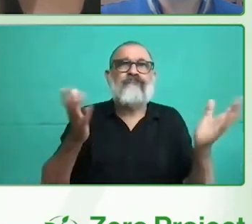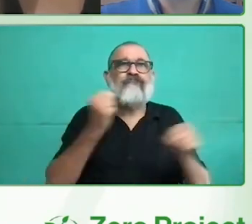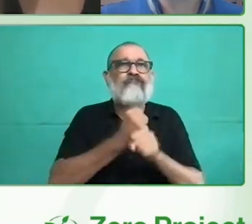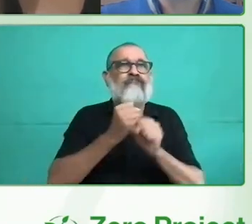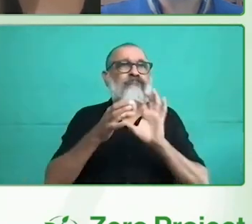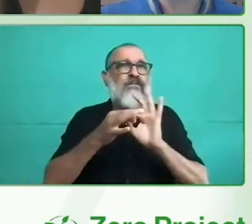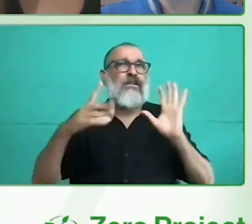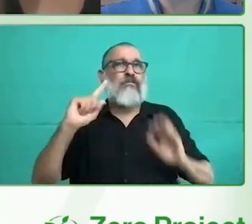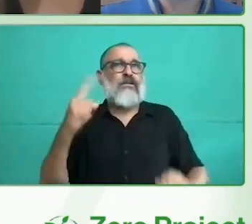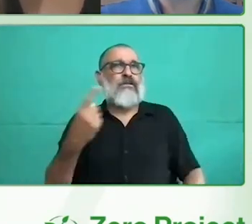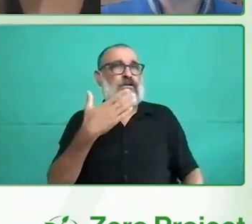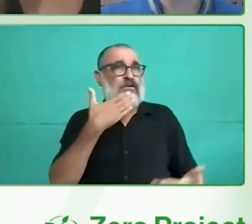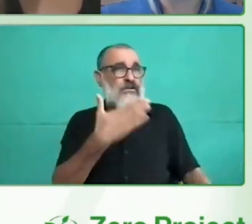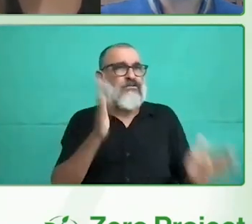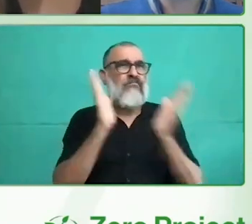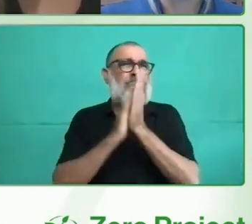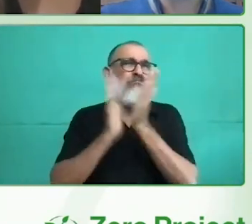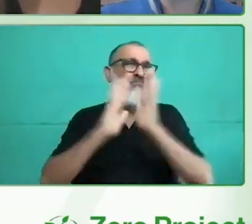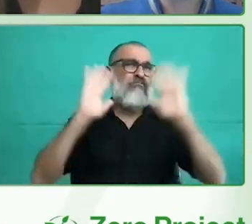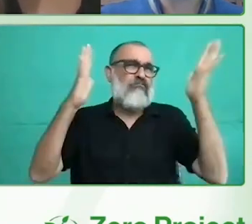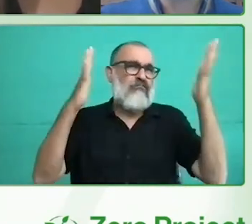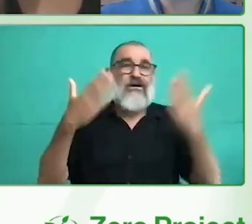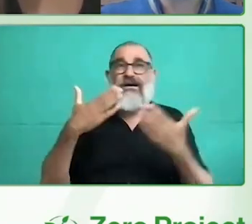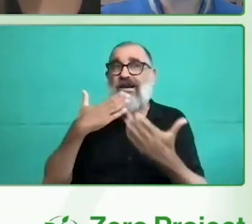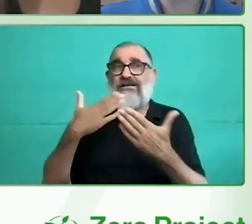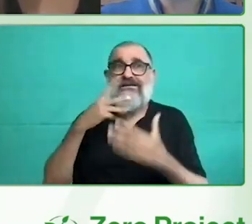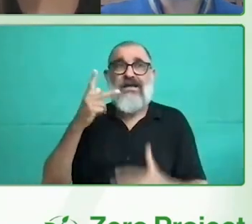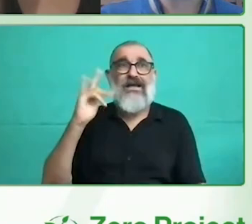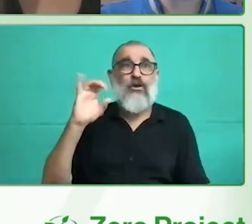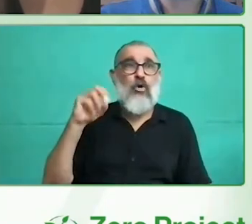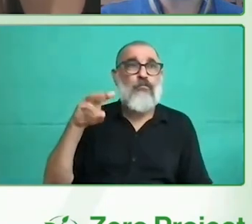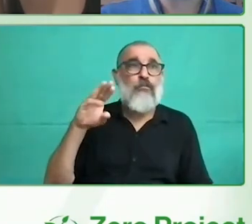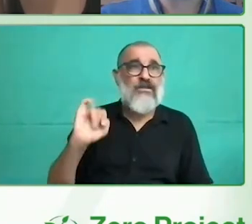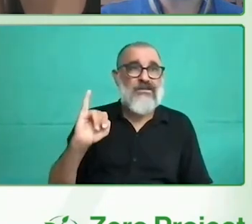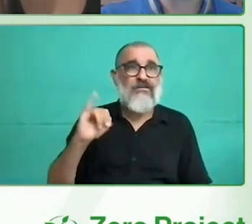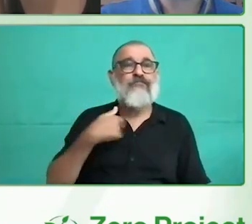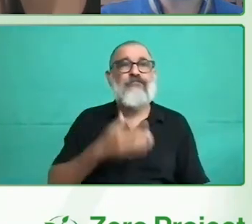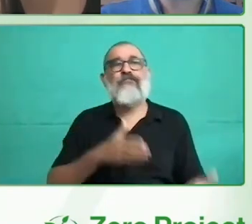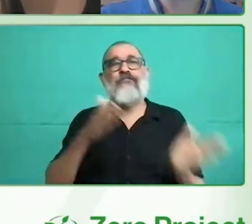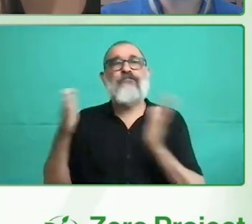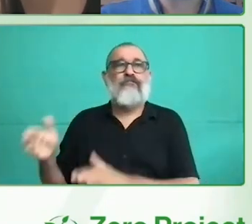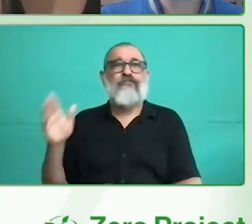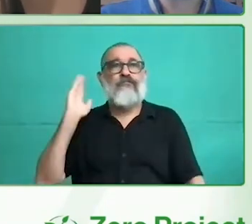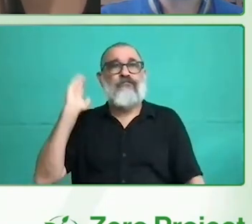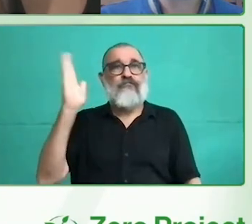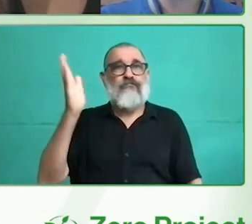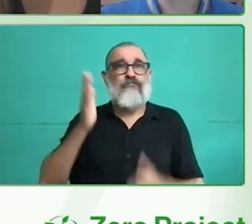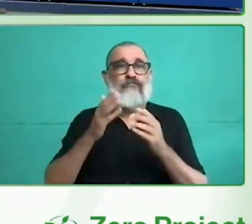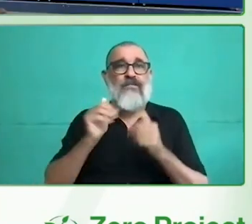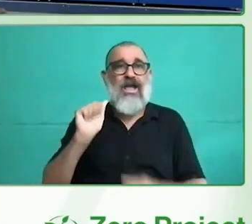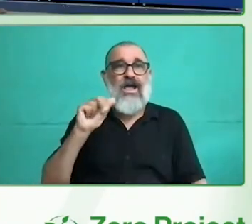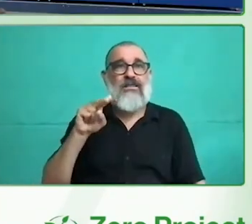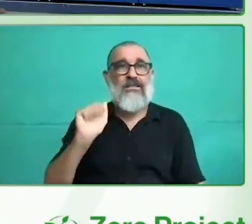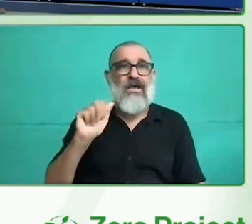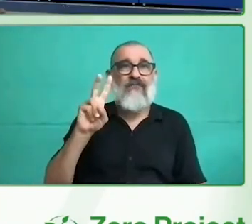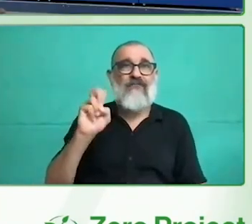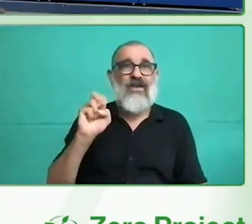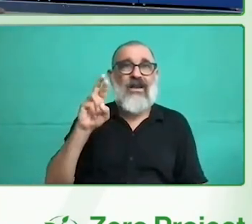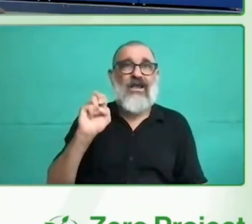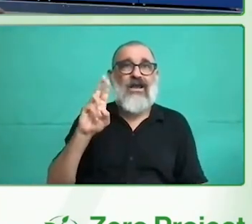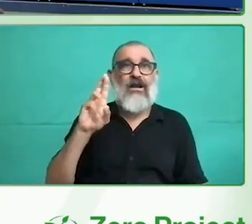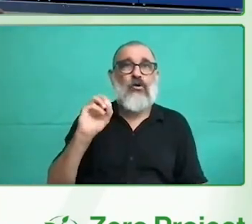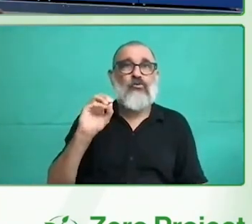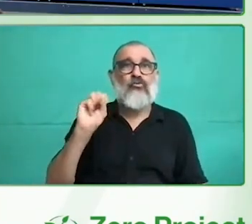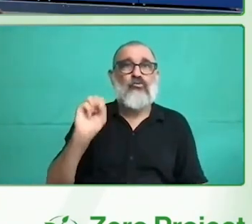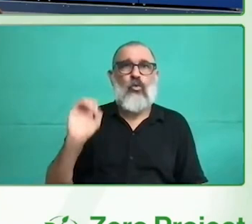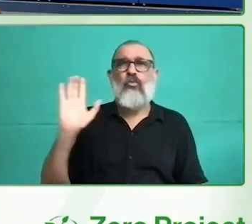el trabajo que realiza la Unión Internacional de Telecomunicaciones. Muchas gracias. si me ayudan con la presentación,